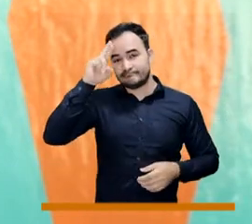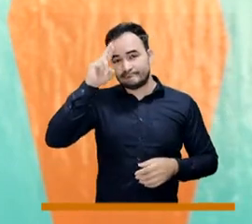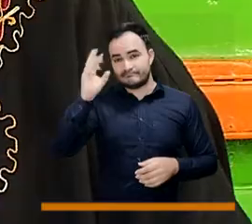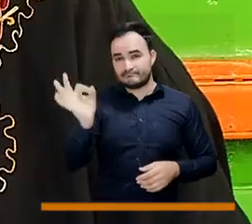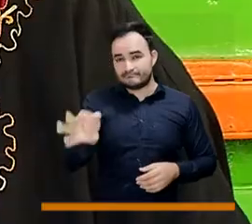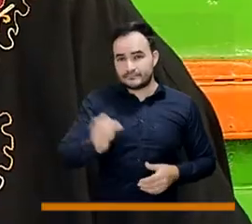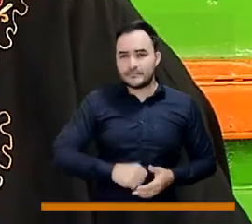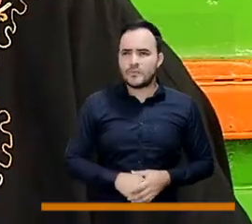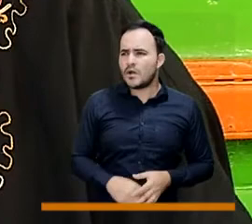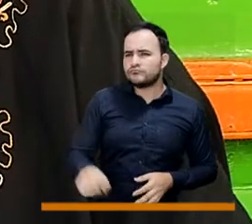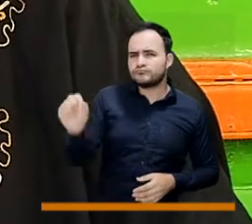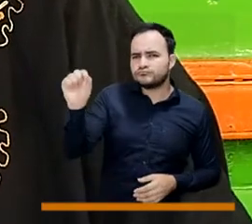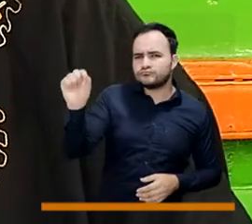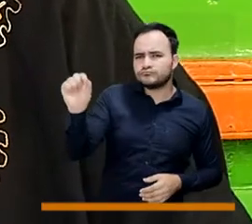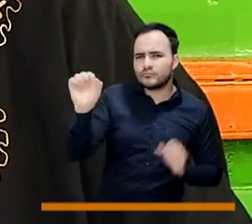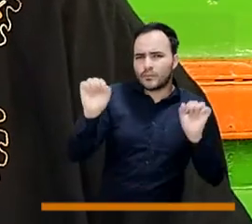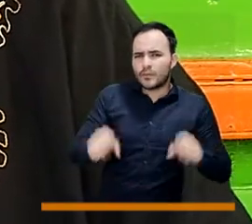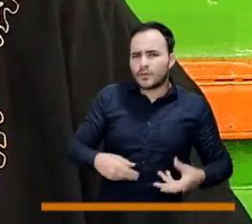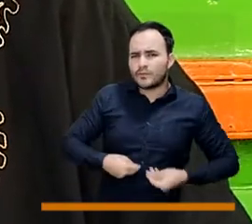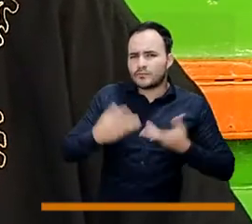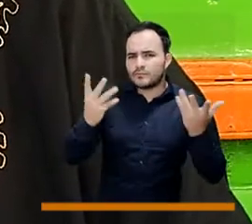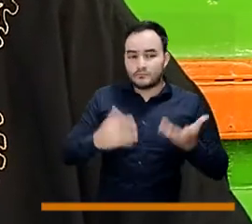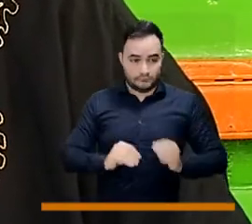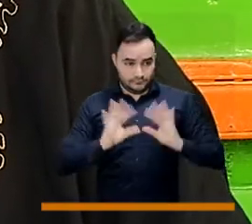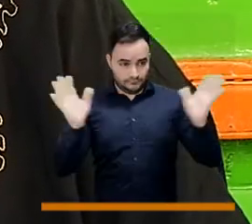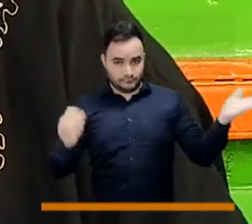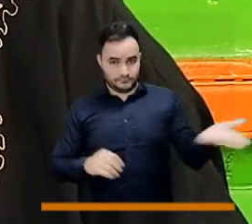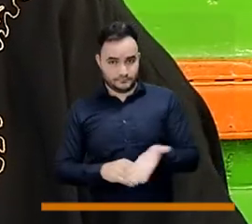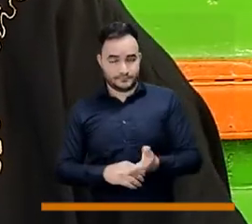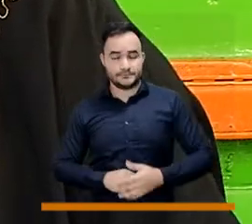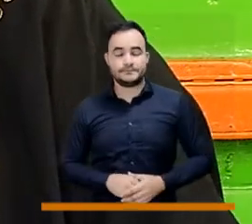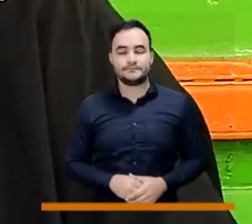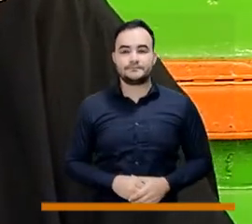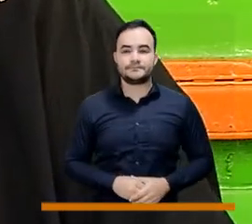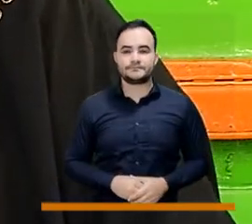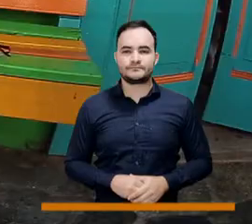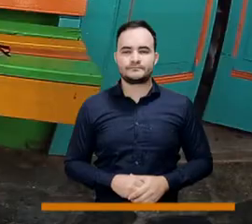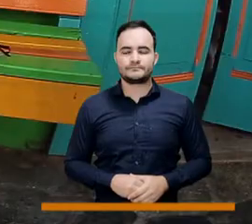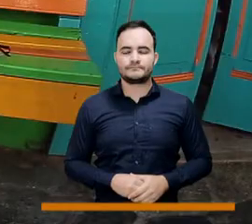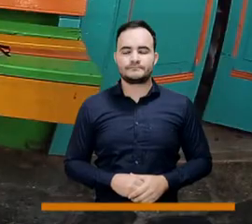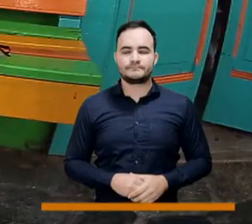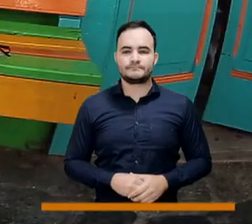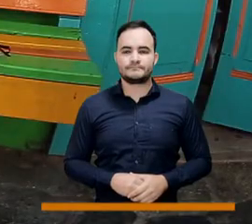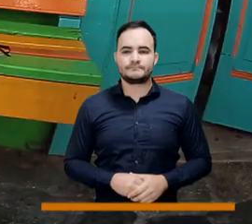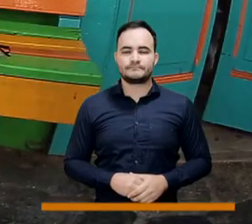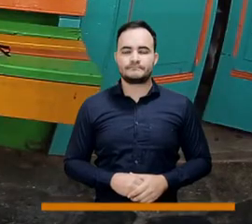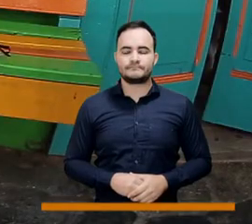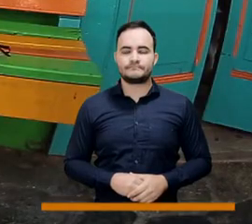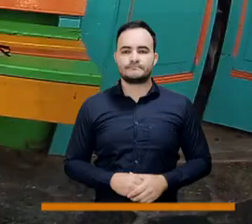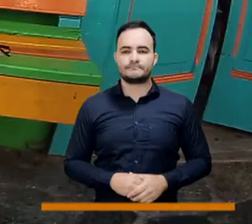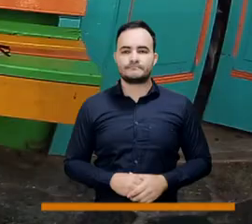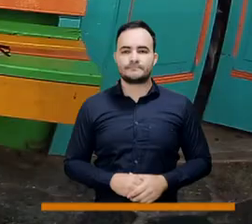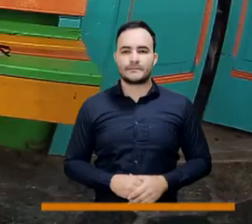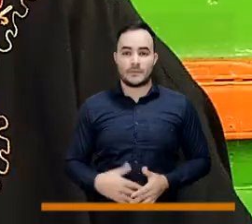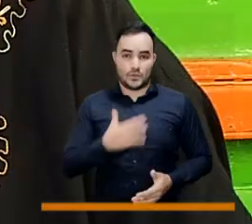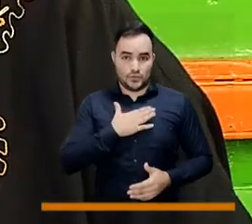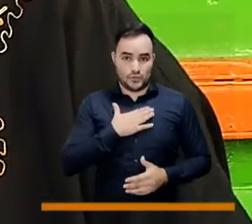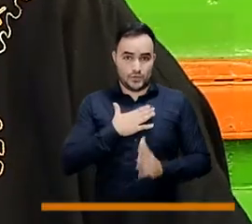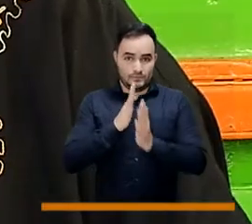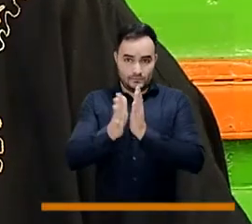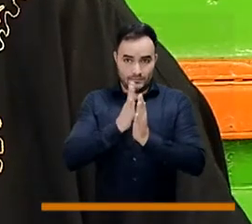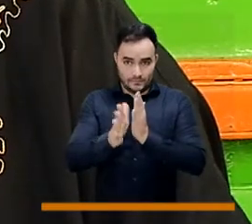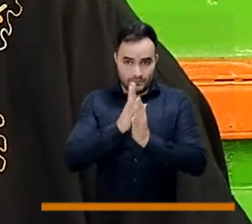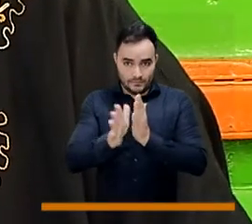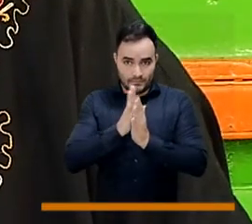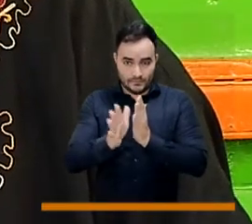POT. Usted me regala una cuestión en relación con la densidad para la concejala. Cuando yo les